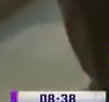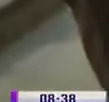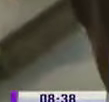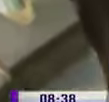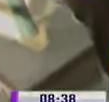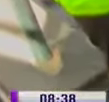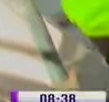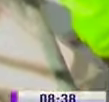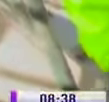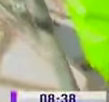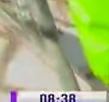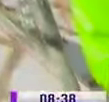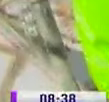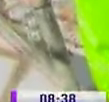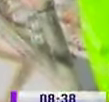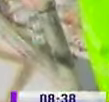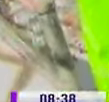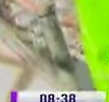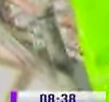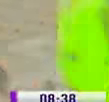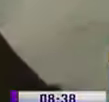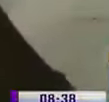ecuatoriana de